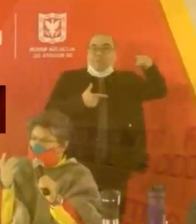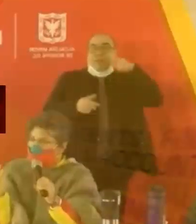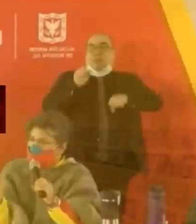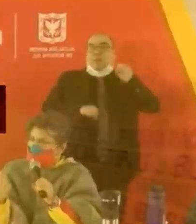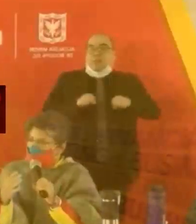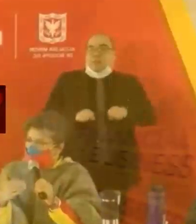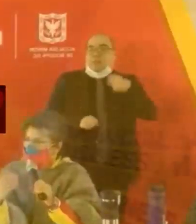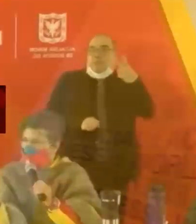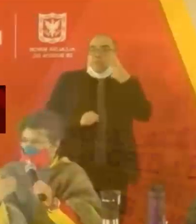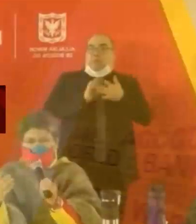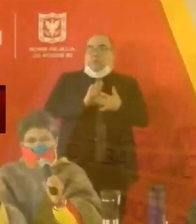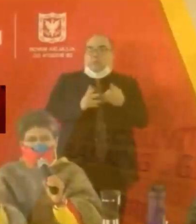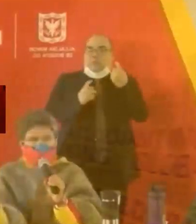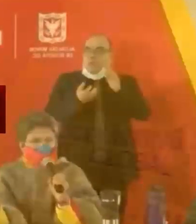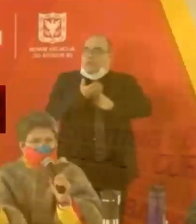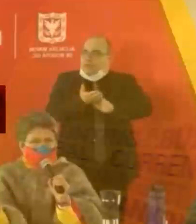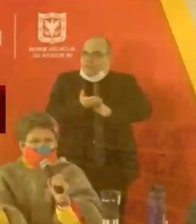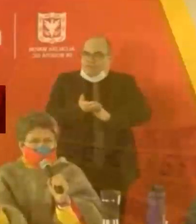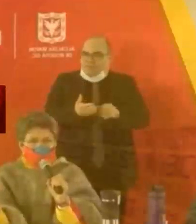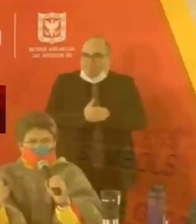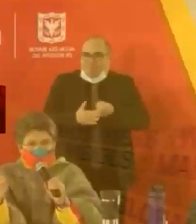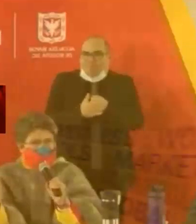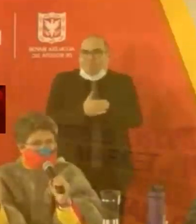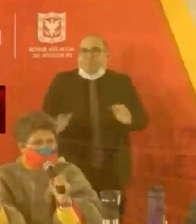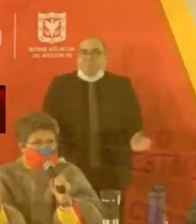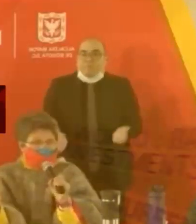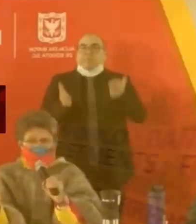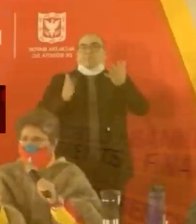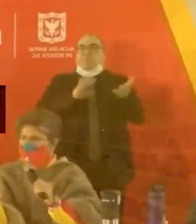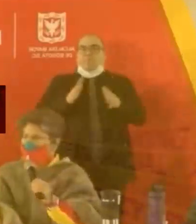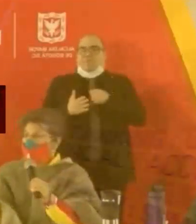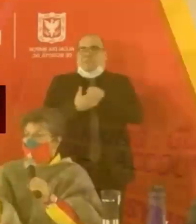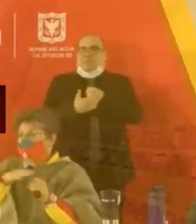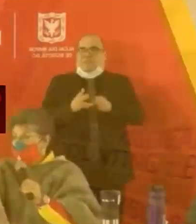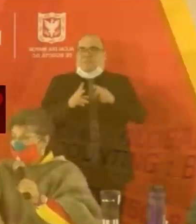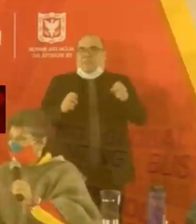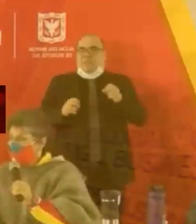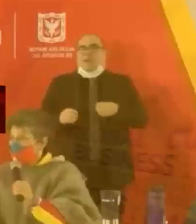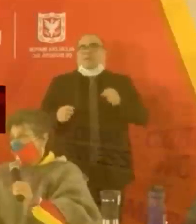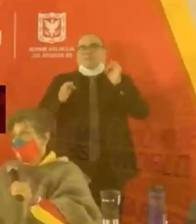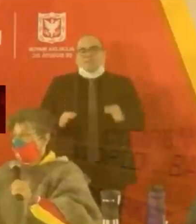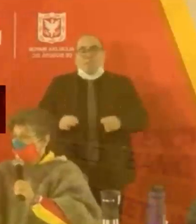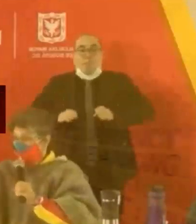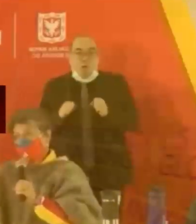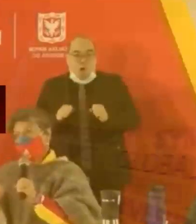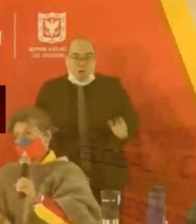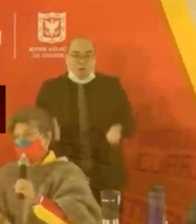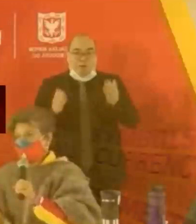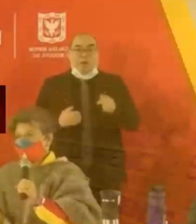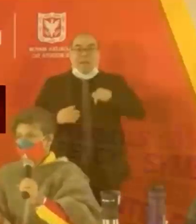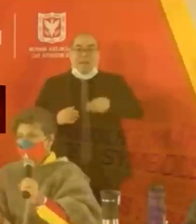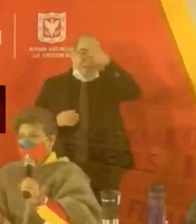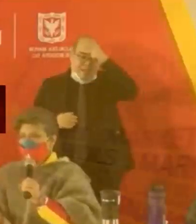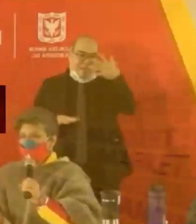hacia Trinidad, los estaba encarcelando y además dijo que no se iba a convertir en un campo de refugiados venezolanos. También declaramos persona non grata por razones similares